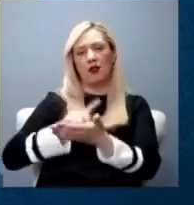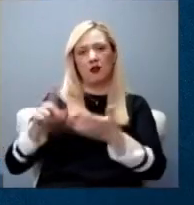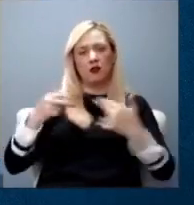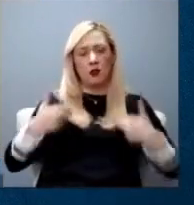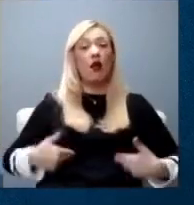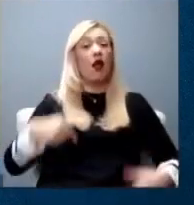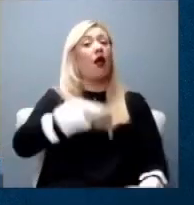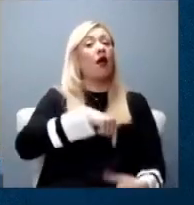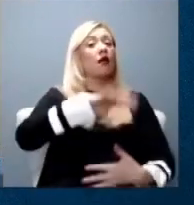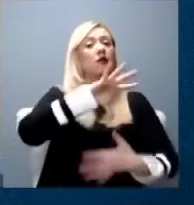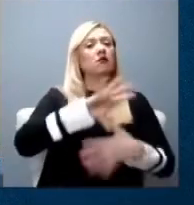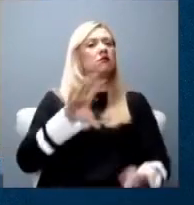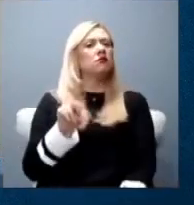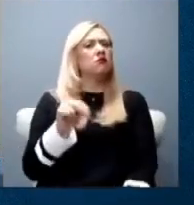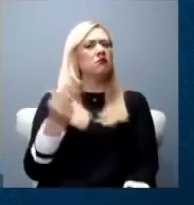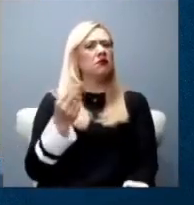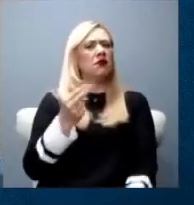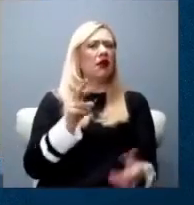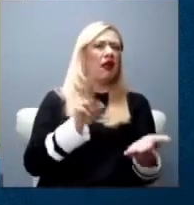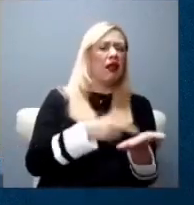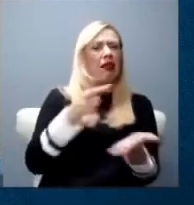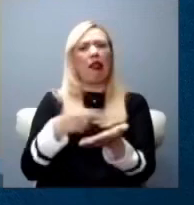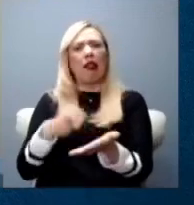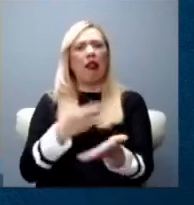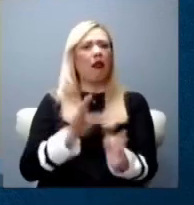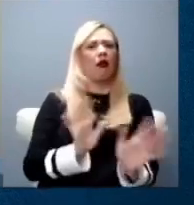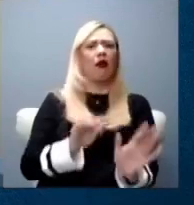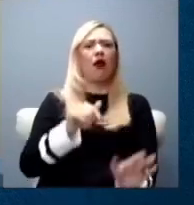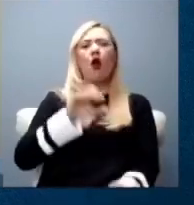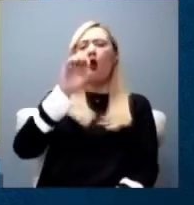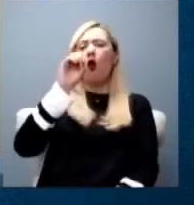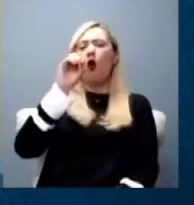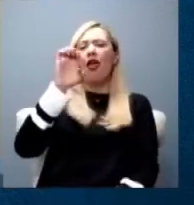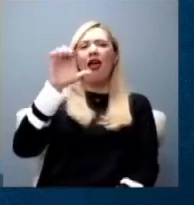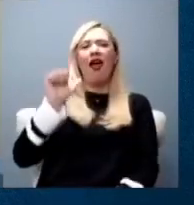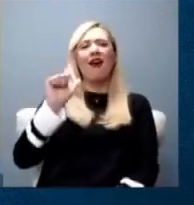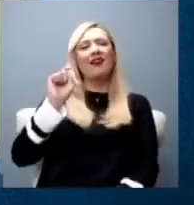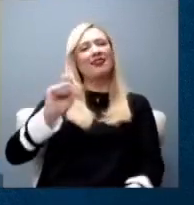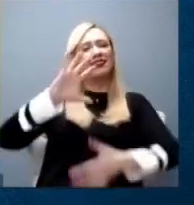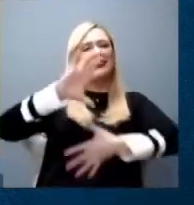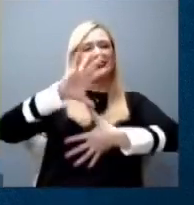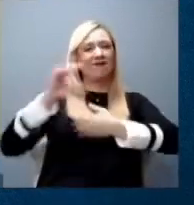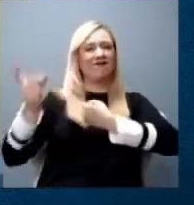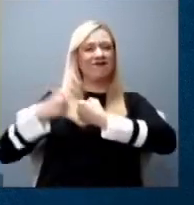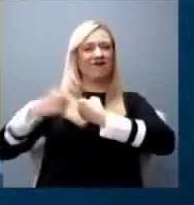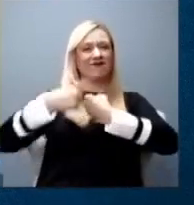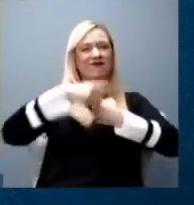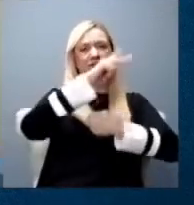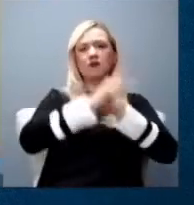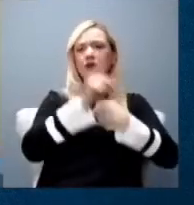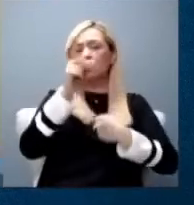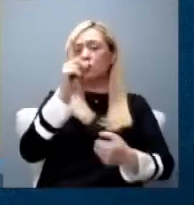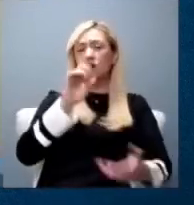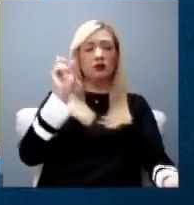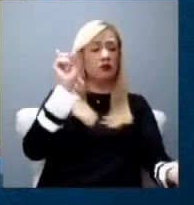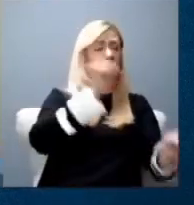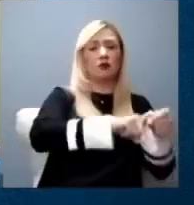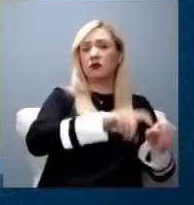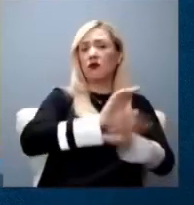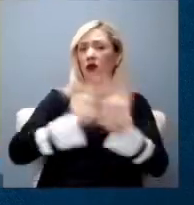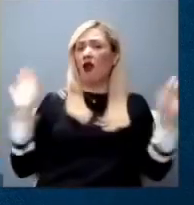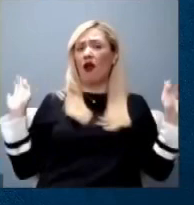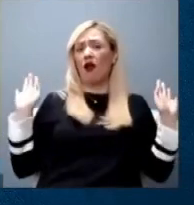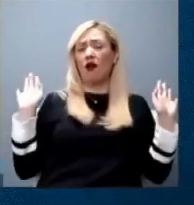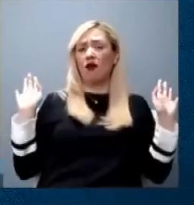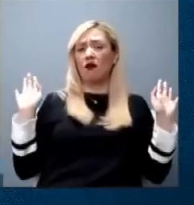no, solo requiere ser parte de la OEA, y eso genera un problema que tiene un impacto en el acceso a la justicia interamericana. ¿Por qué? El problema es que en el